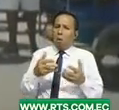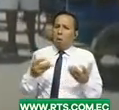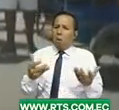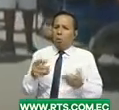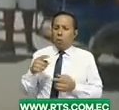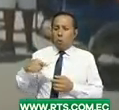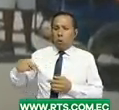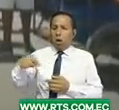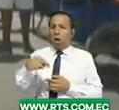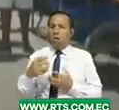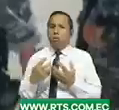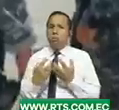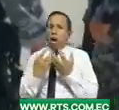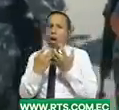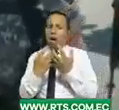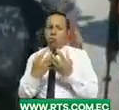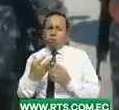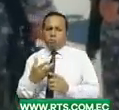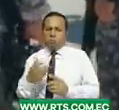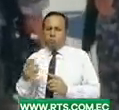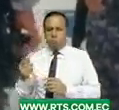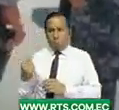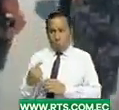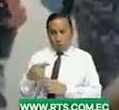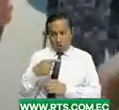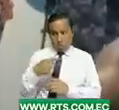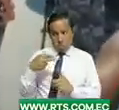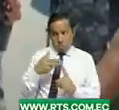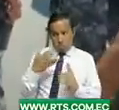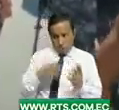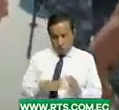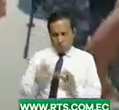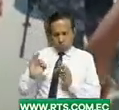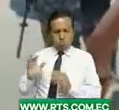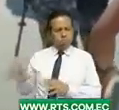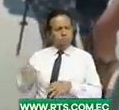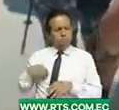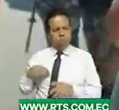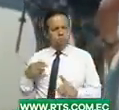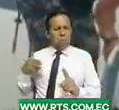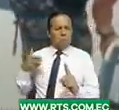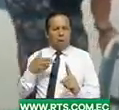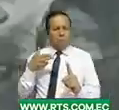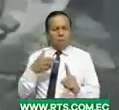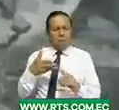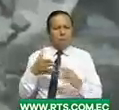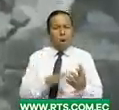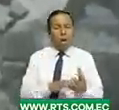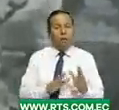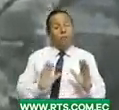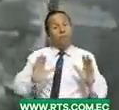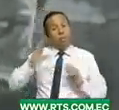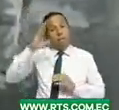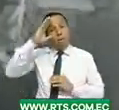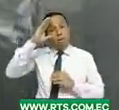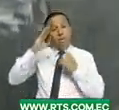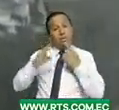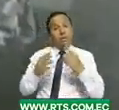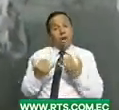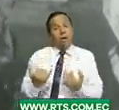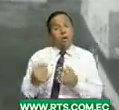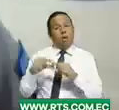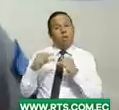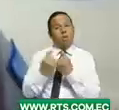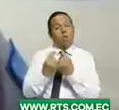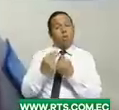y alguien mandó a matarlo. La policía señaló que el móvil lo determinarán los equipos investigativos de la DINASED. Tenemos que dejar